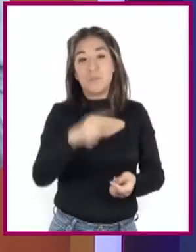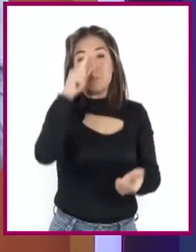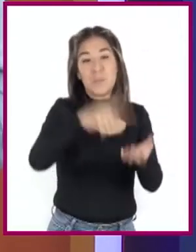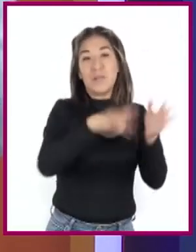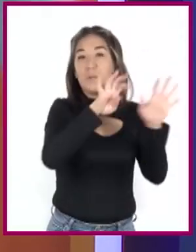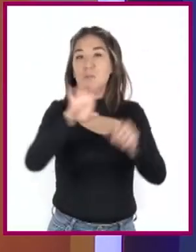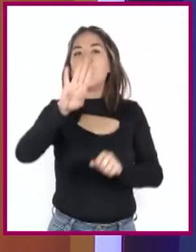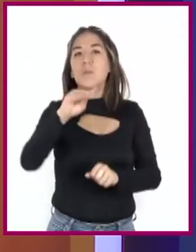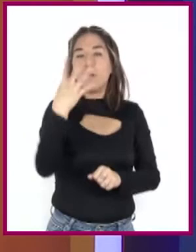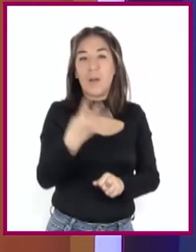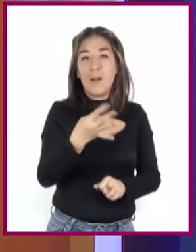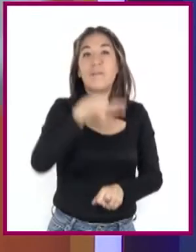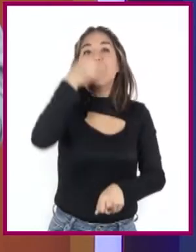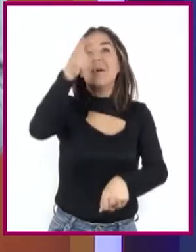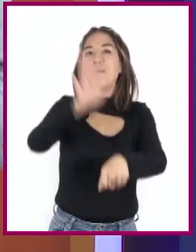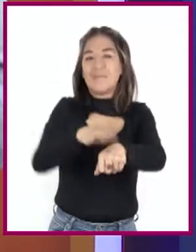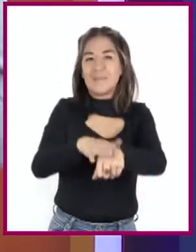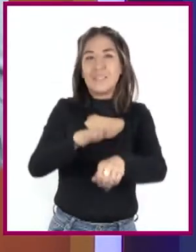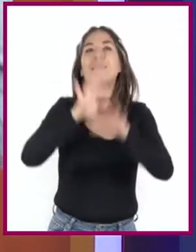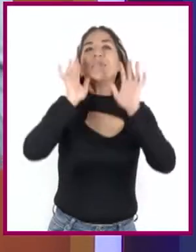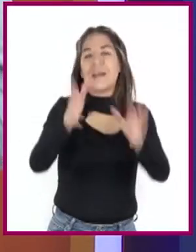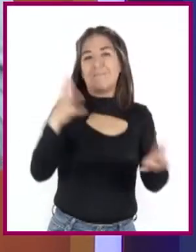la noticia de la victoria francesa.